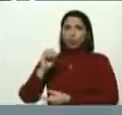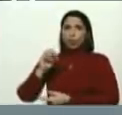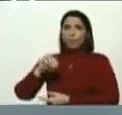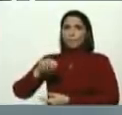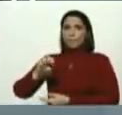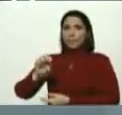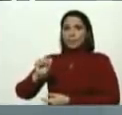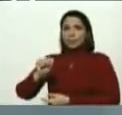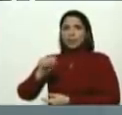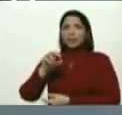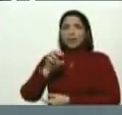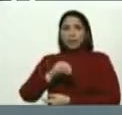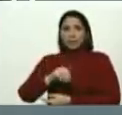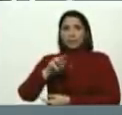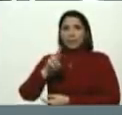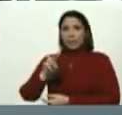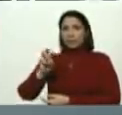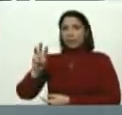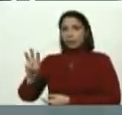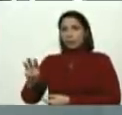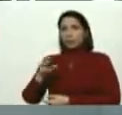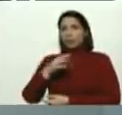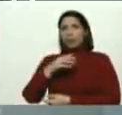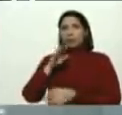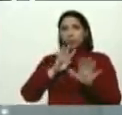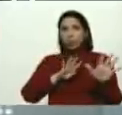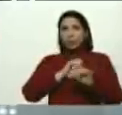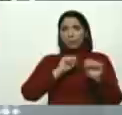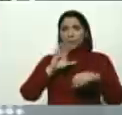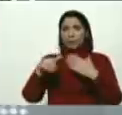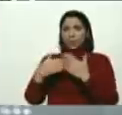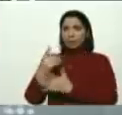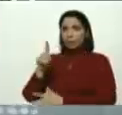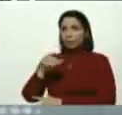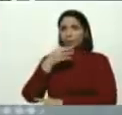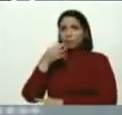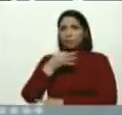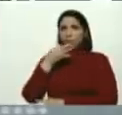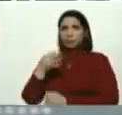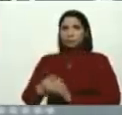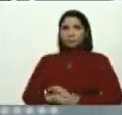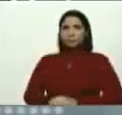MRW, Zoom, entre otros, de 9 de la mañana a 1 de la tarde.